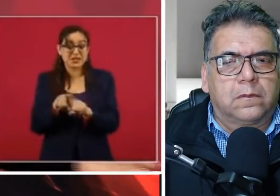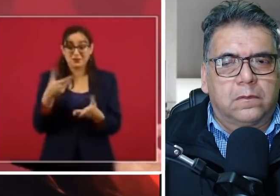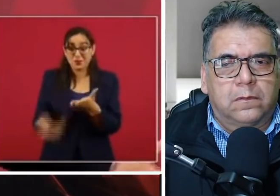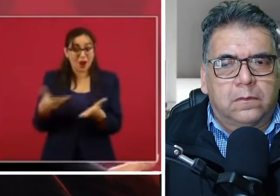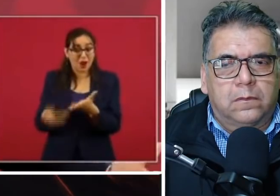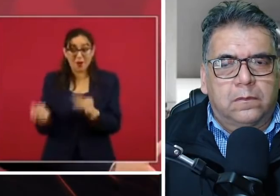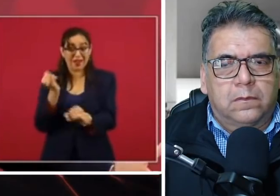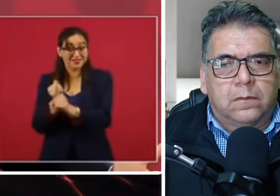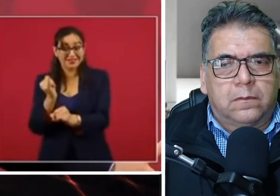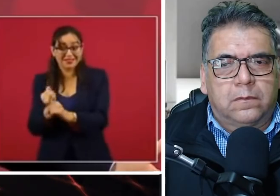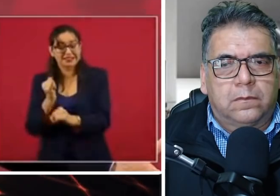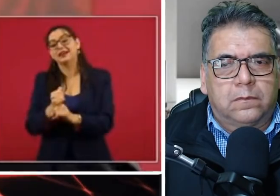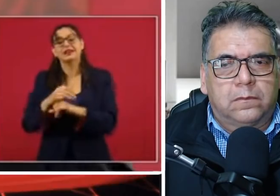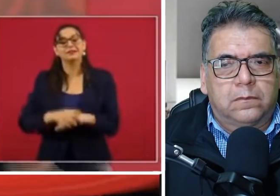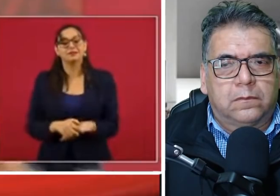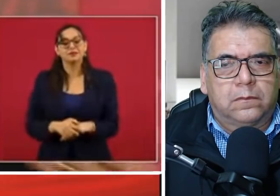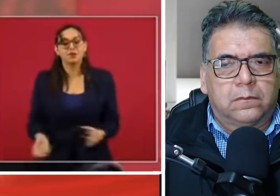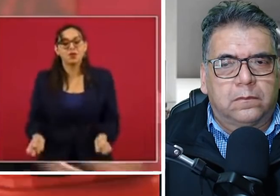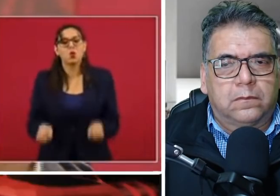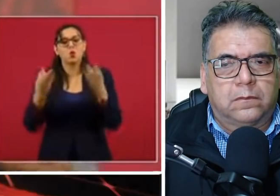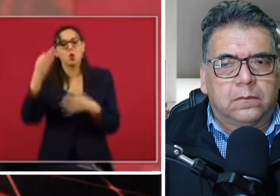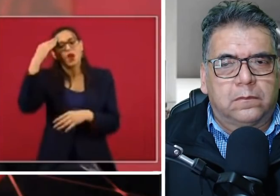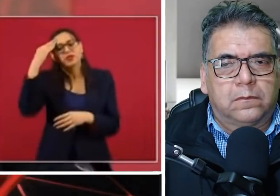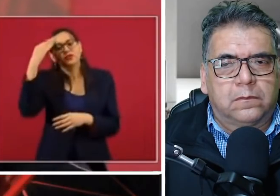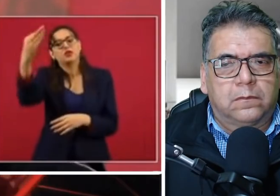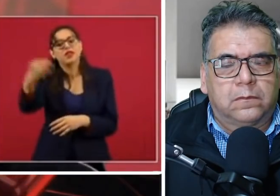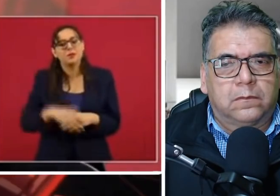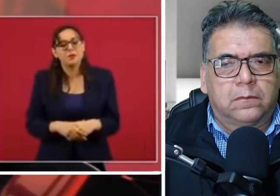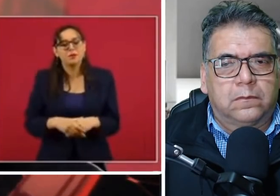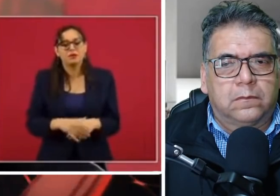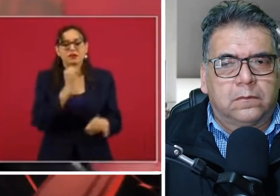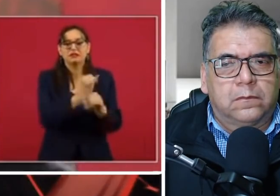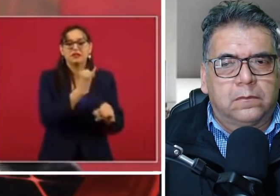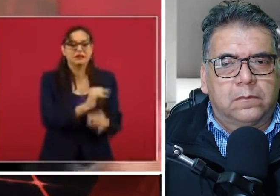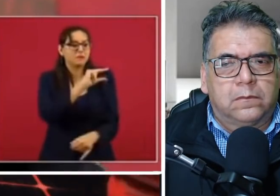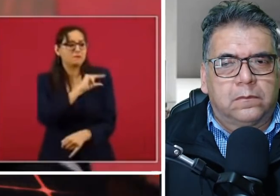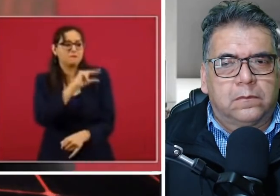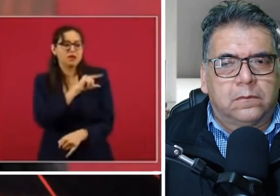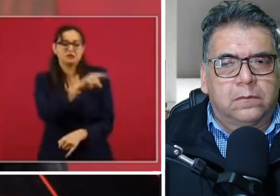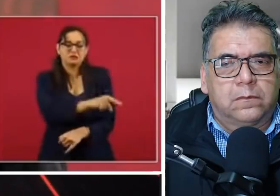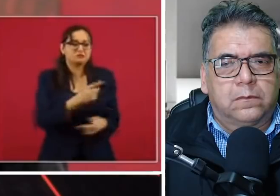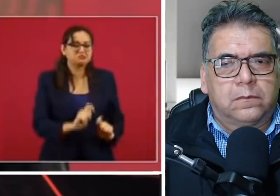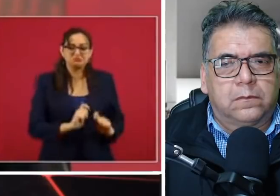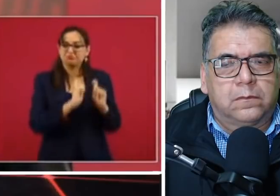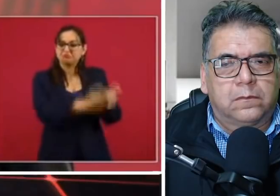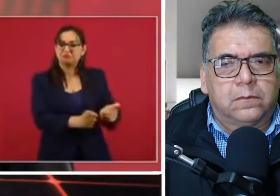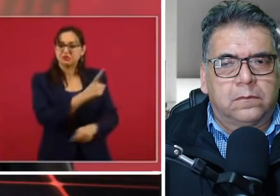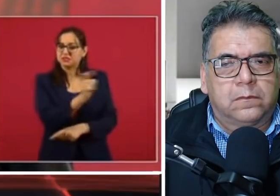¿Cuánto tiempo manejando los particulares el sistema de comunicación?